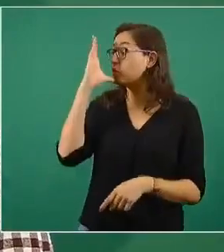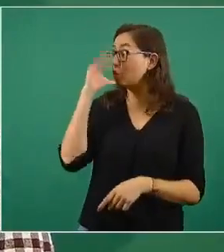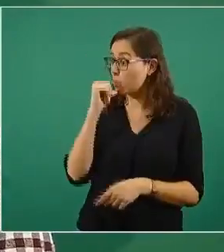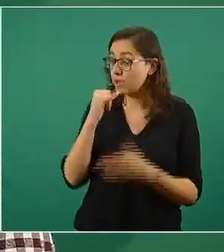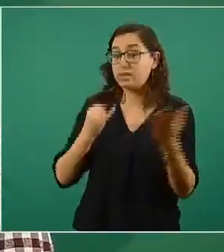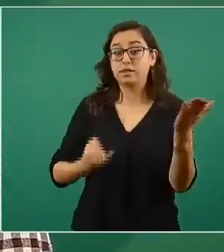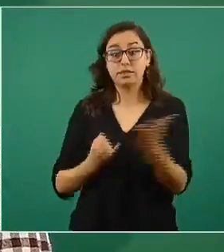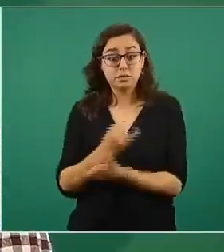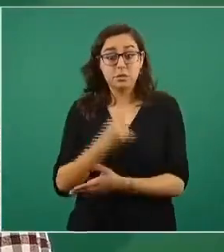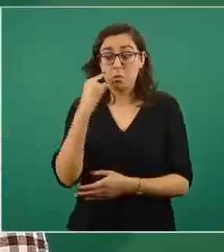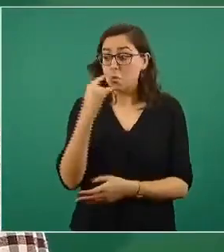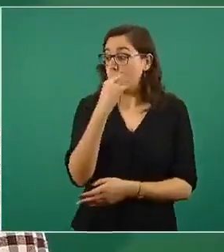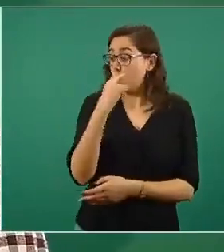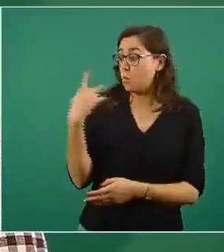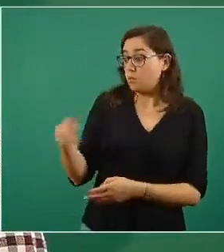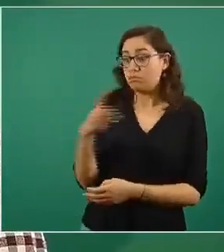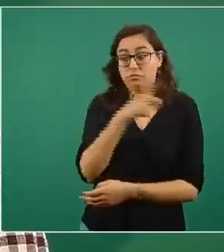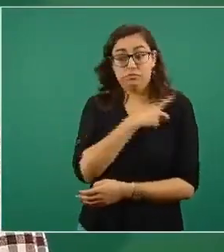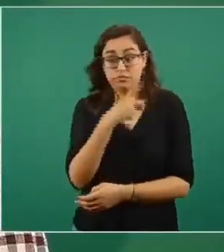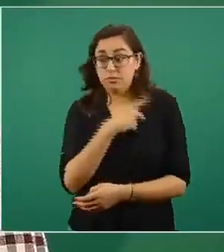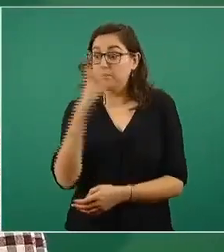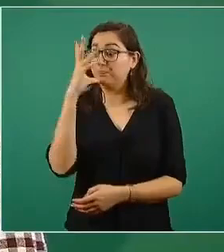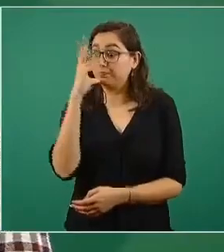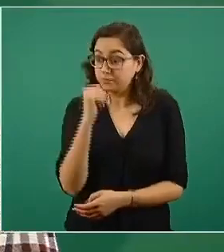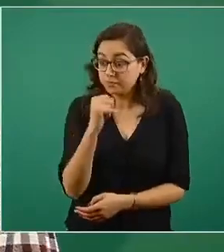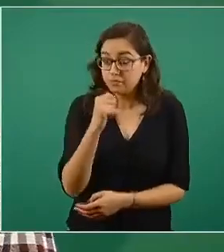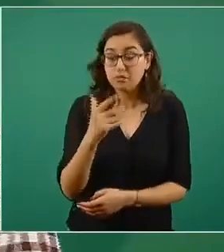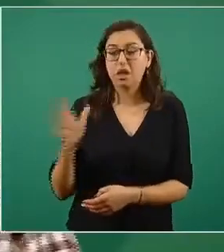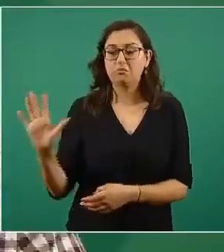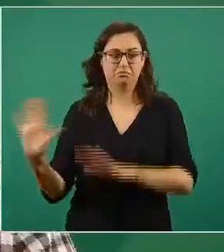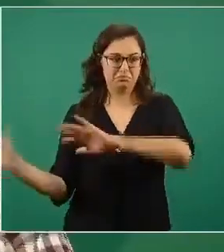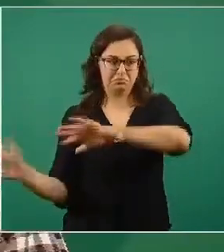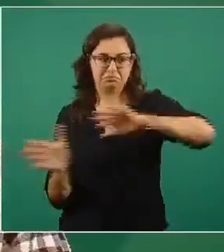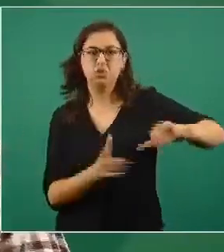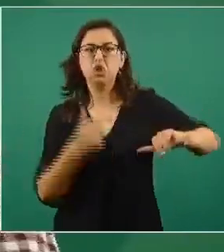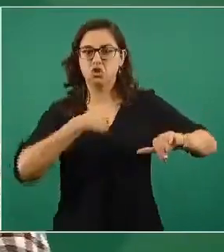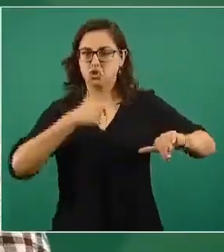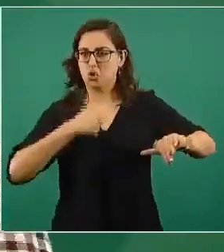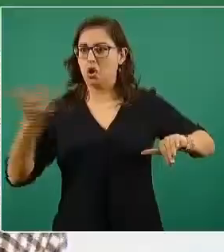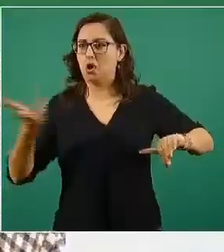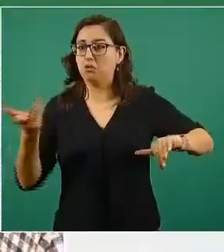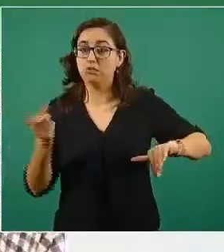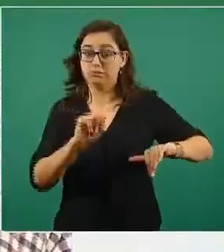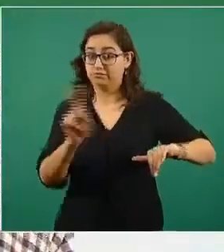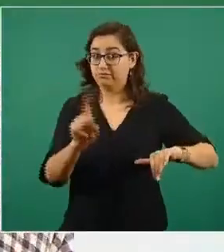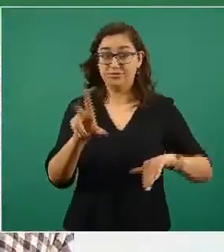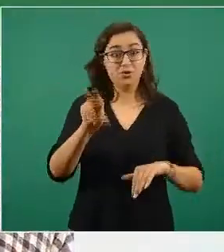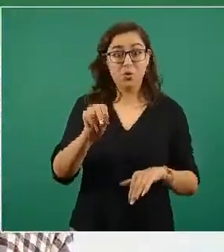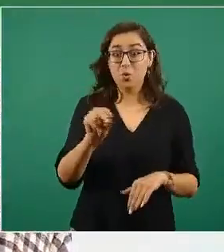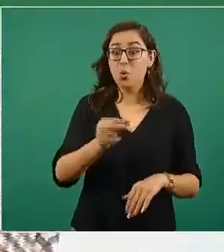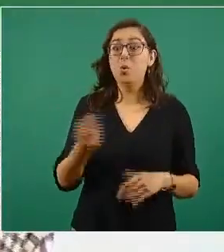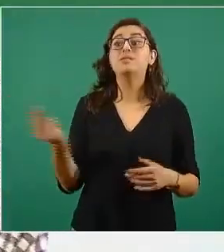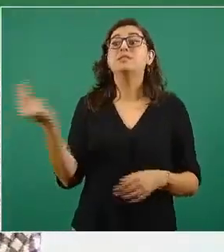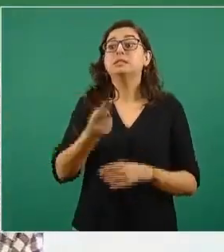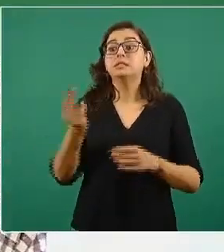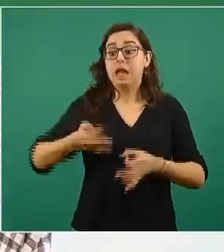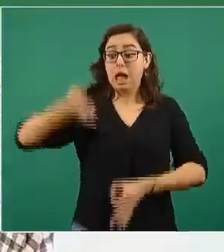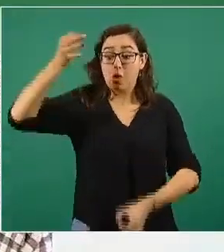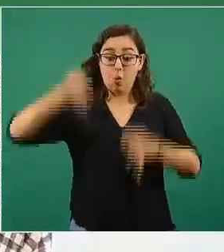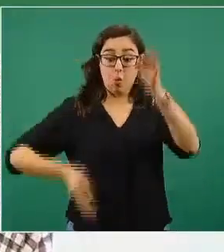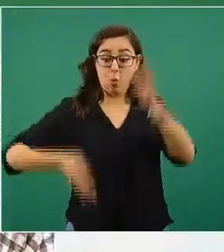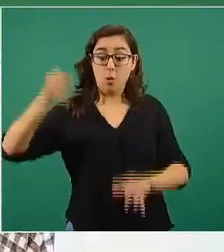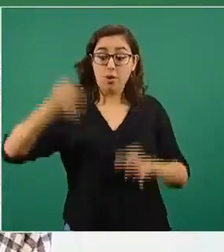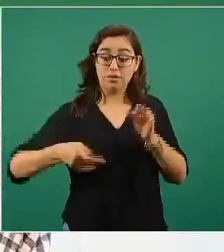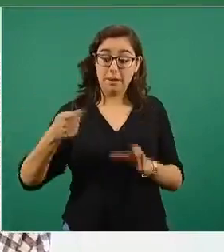disposición judicial. No es que alguien se pueda arrogar el derecho de decidir por otra persona, sino que se tiene